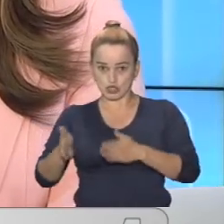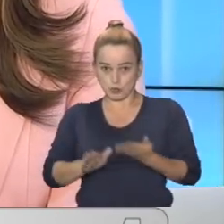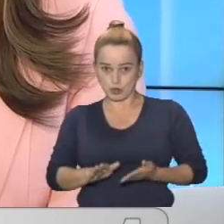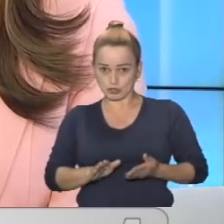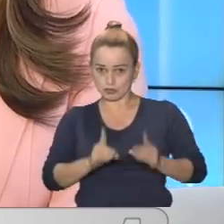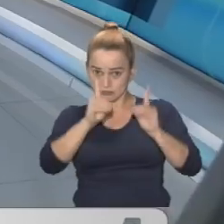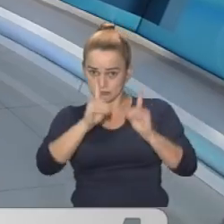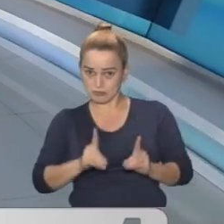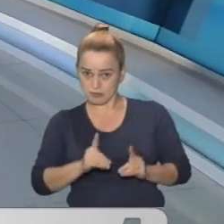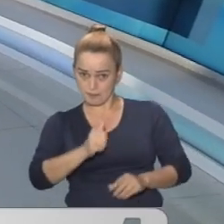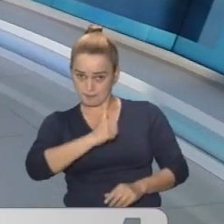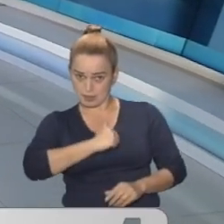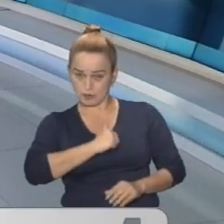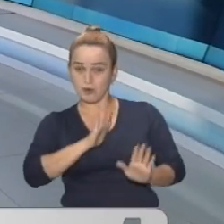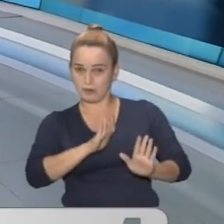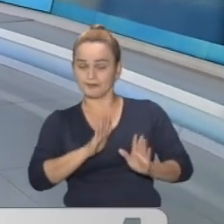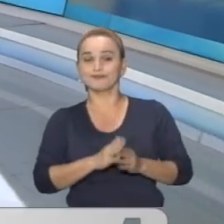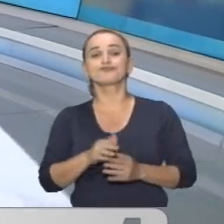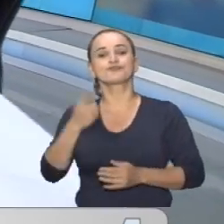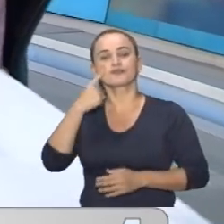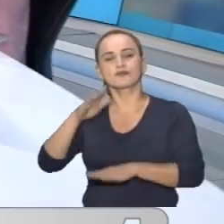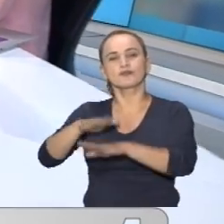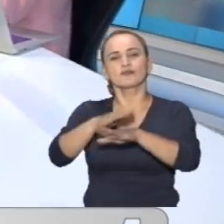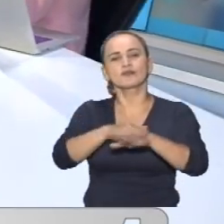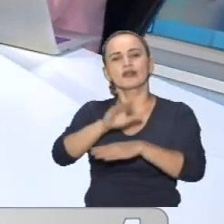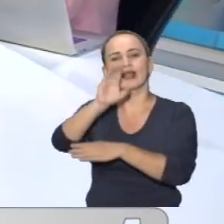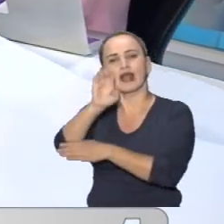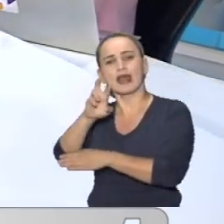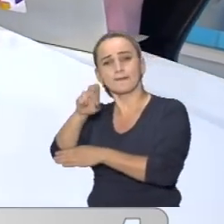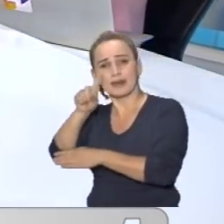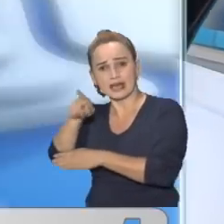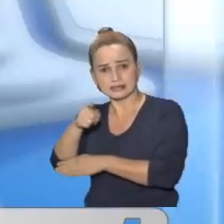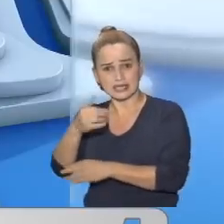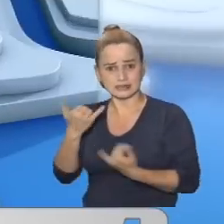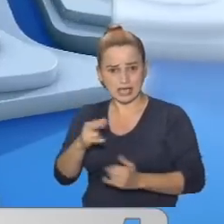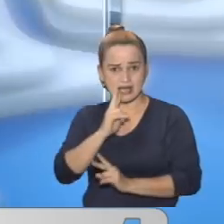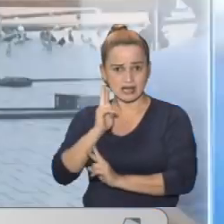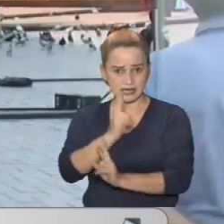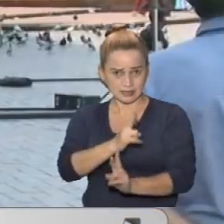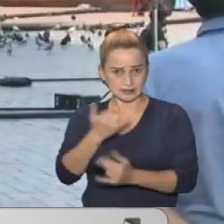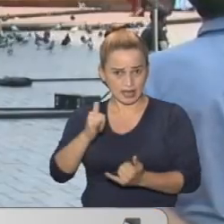dignamente. Sebastián, muy buenos días. La EPS ya se manifestó al respecto.